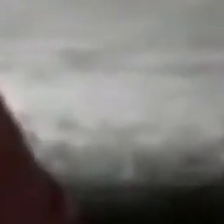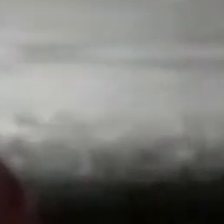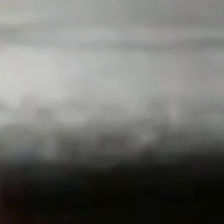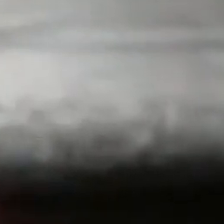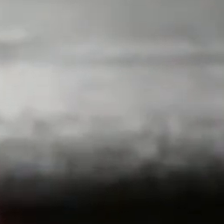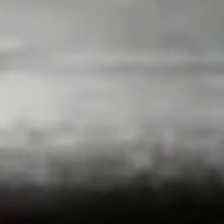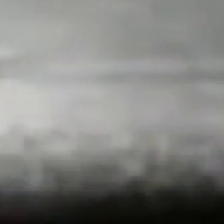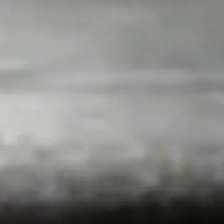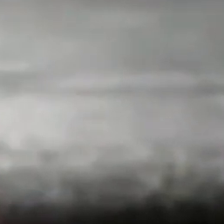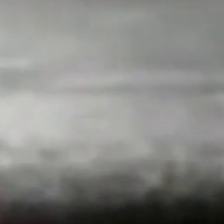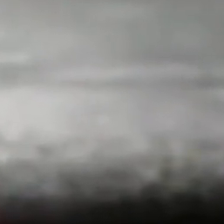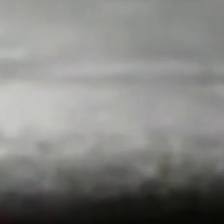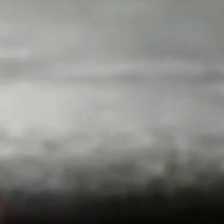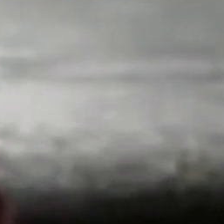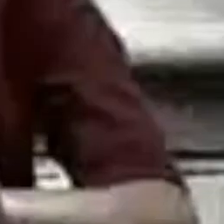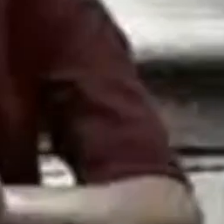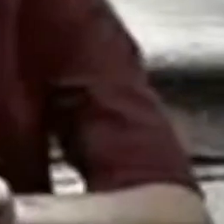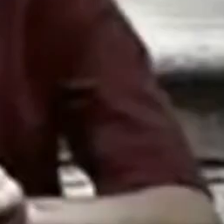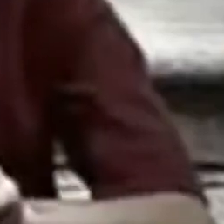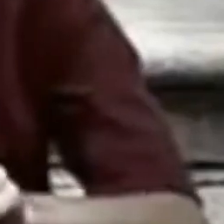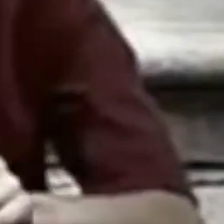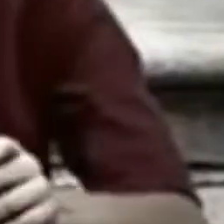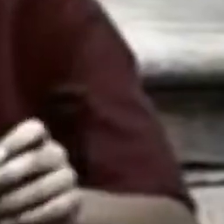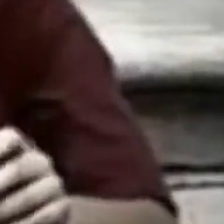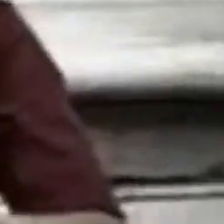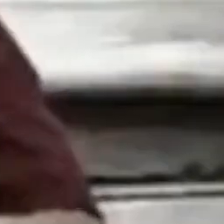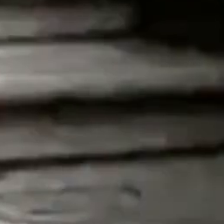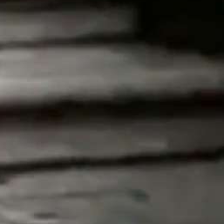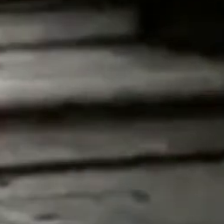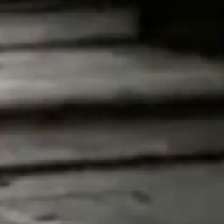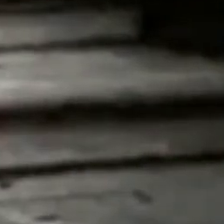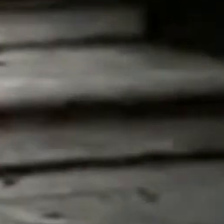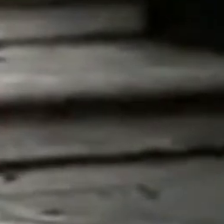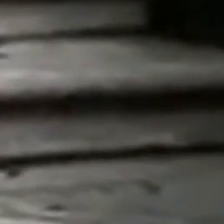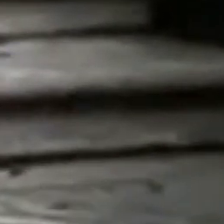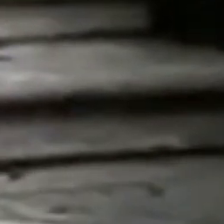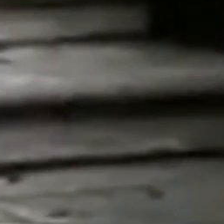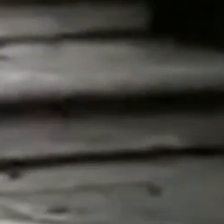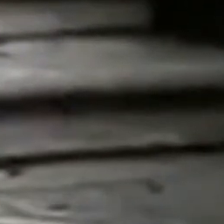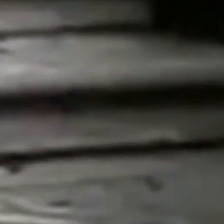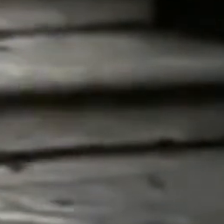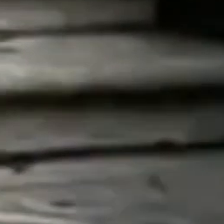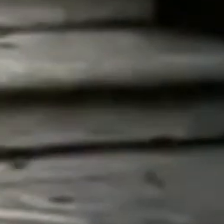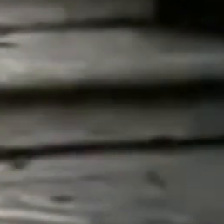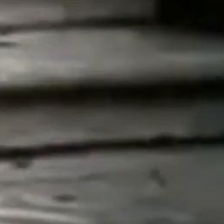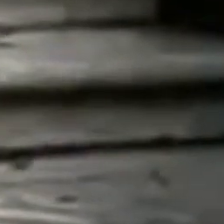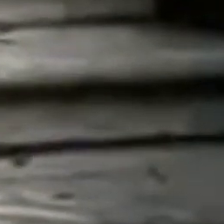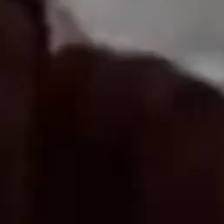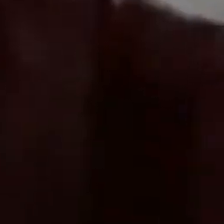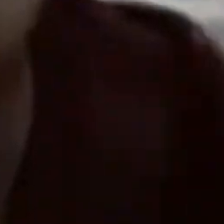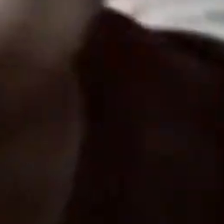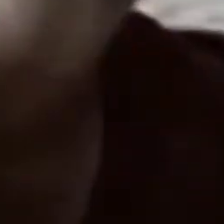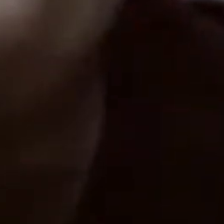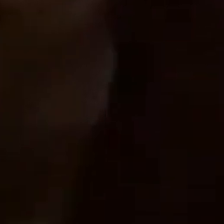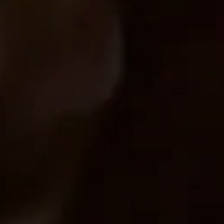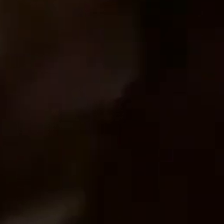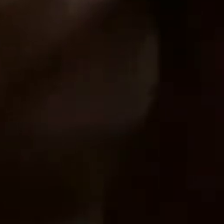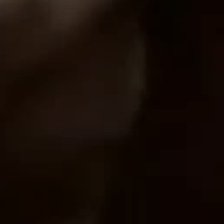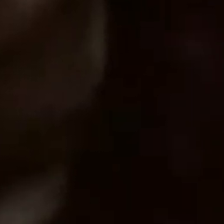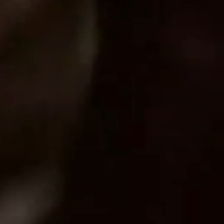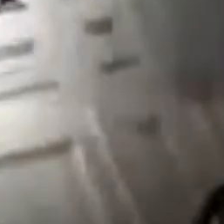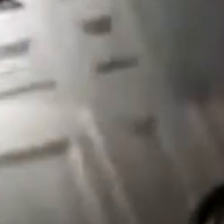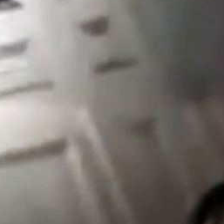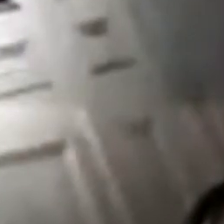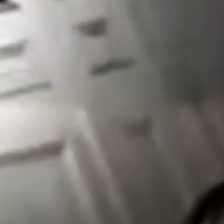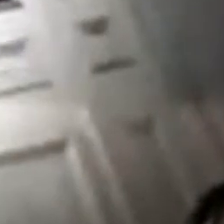pesos ya solo valen 10? Me estás mintiendo, ¿verdad? Aquí dice 20 pesos. Me estás